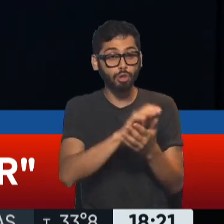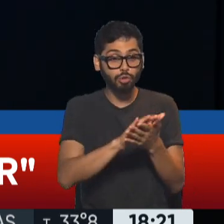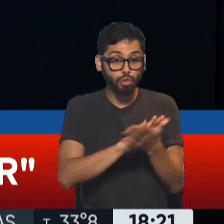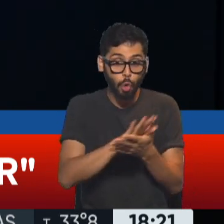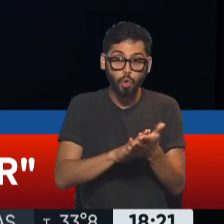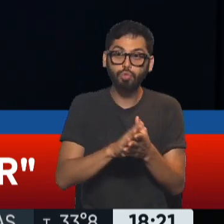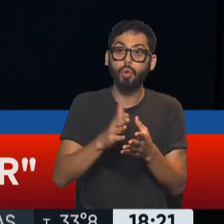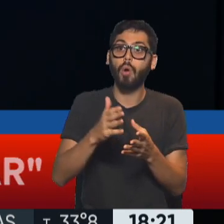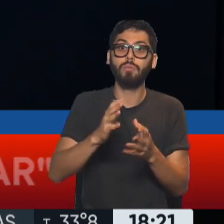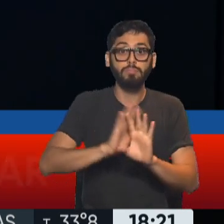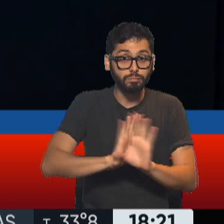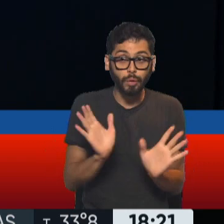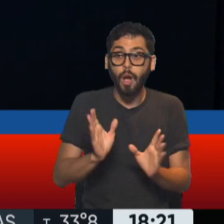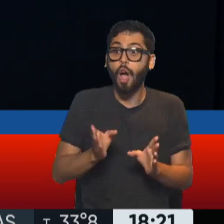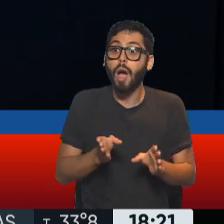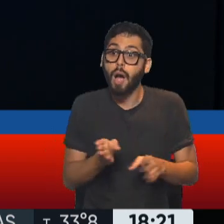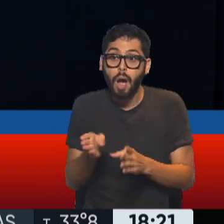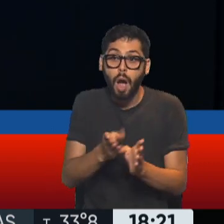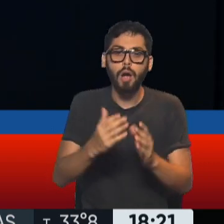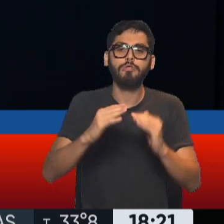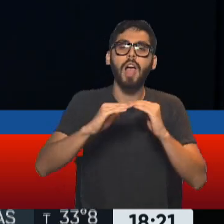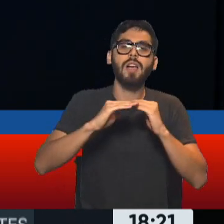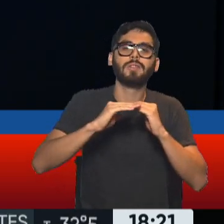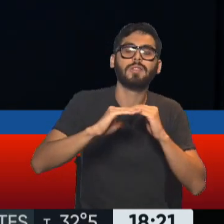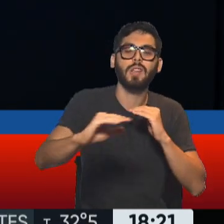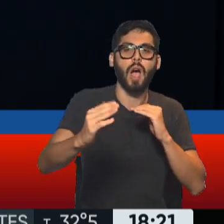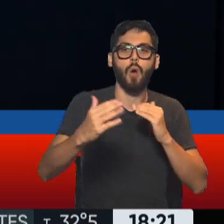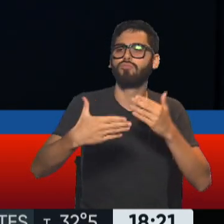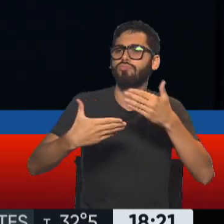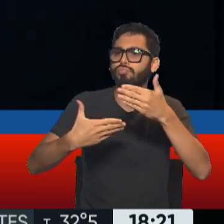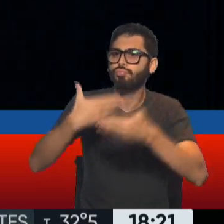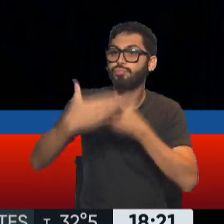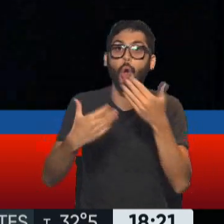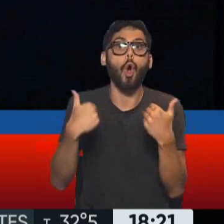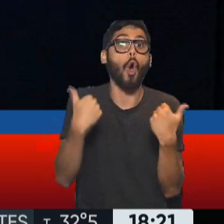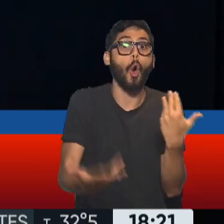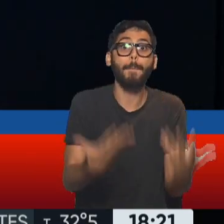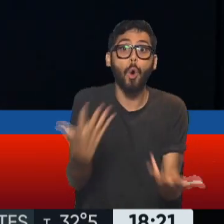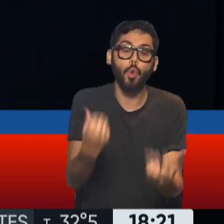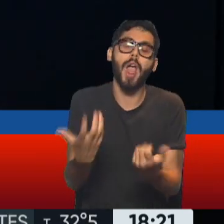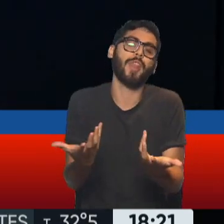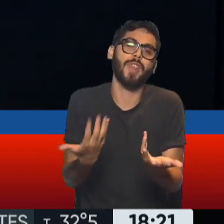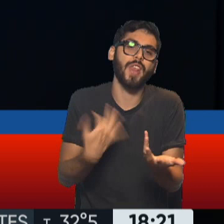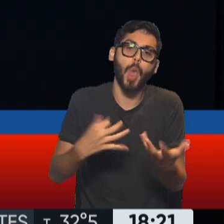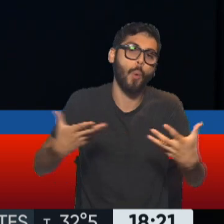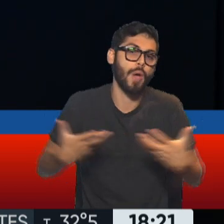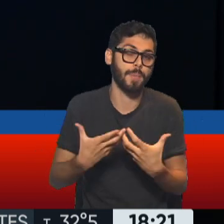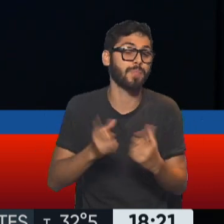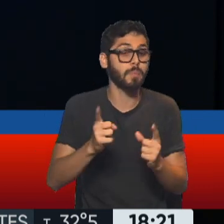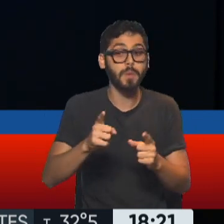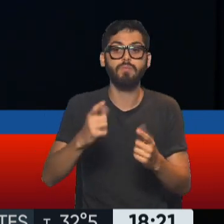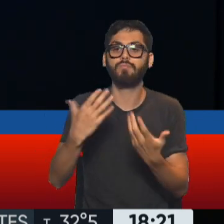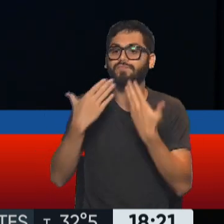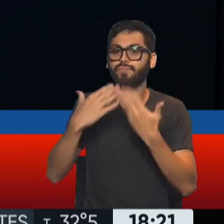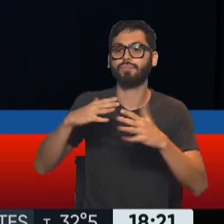establecernos en un rumbo de estabilidad duradera, en un rumbo de crecimiento con oportunidades. También a los movimientos sociales, muy importante